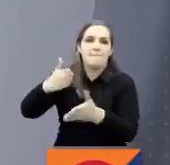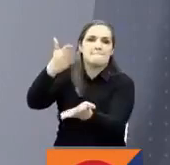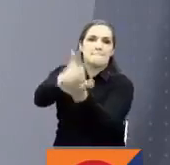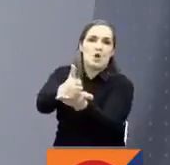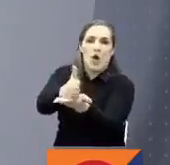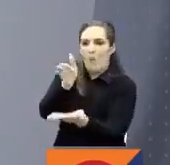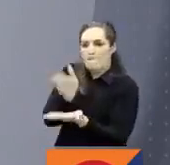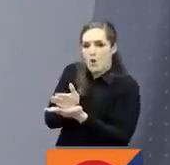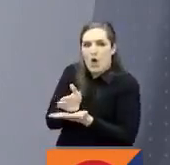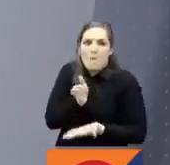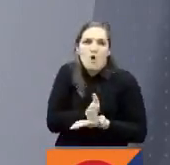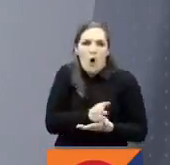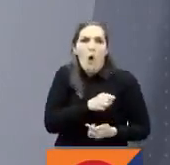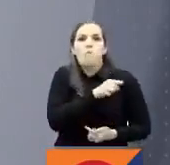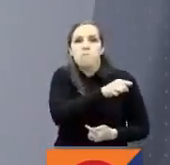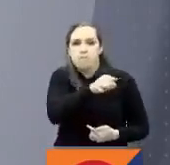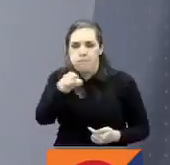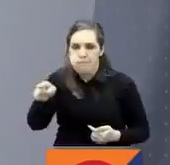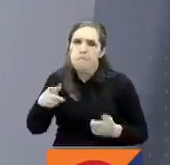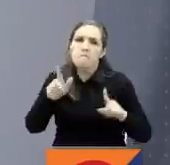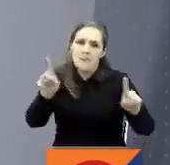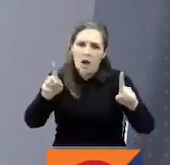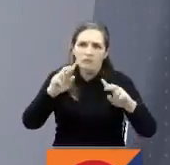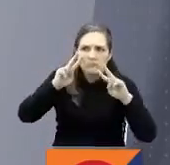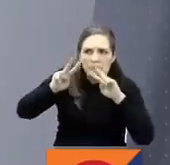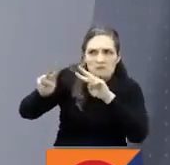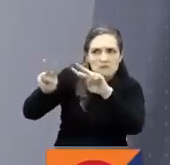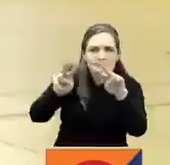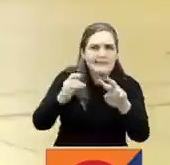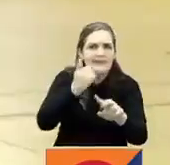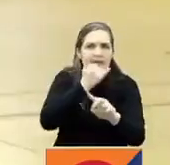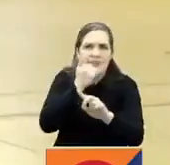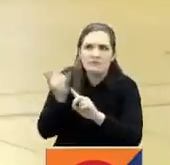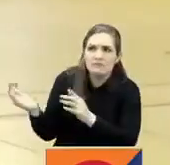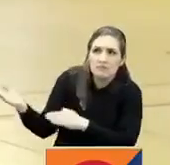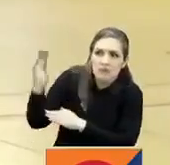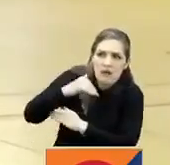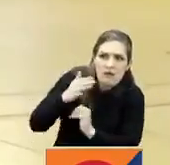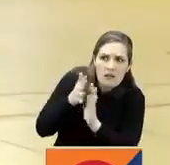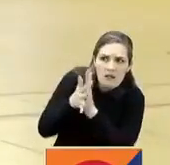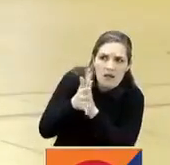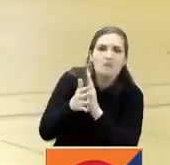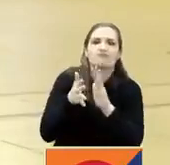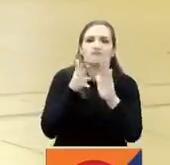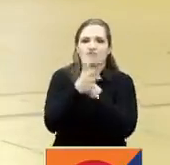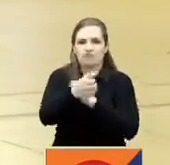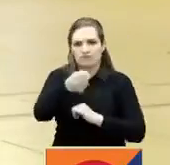por manifestación. Nosotros, por supuesto, seguiremos atentos a lo que siga ocurriendo aquí en Medellín y en la